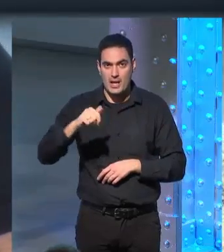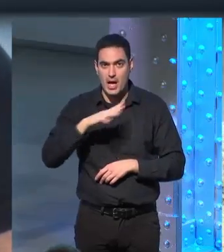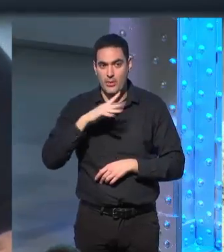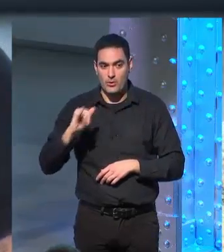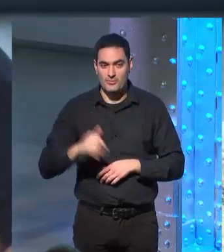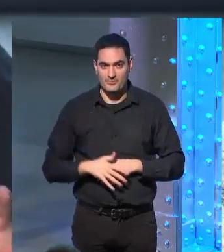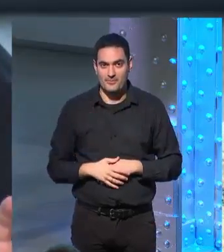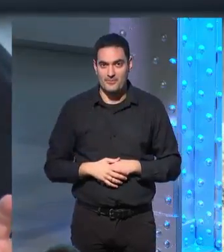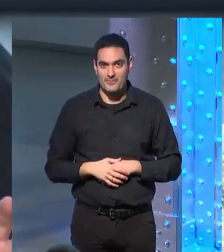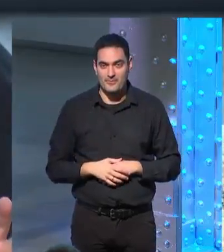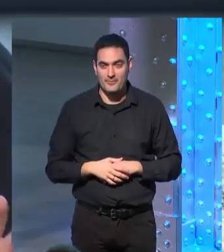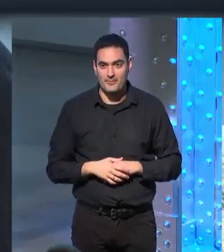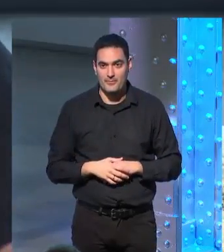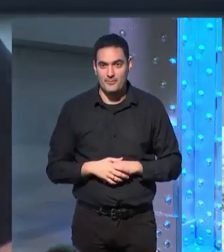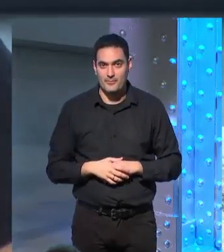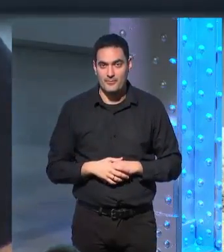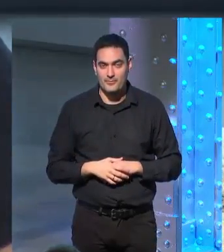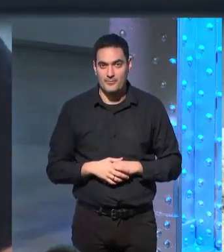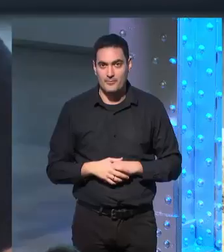caso en España, ninguno.